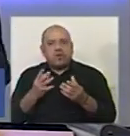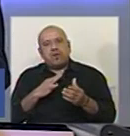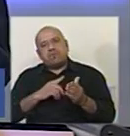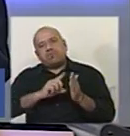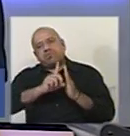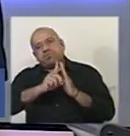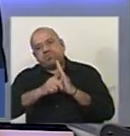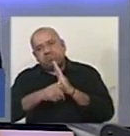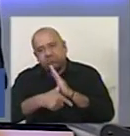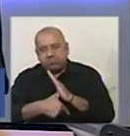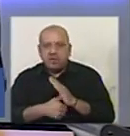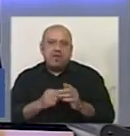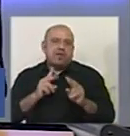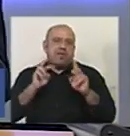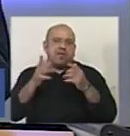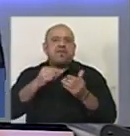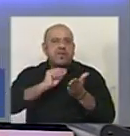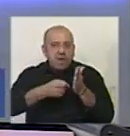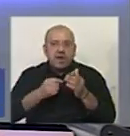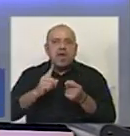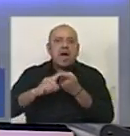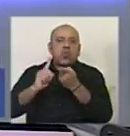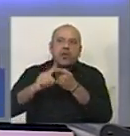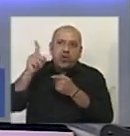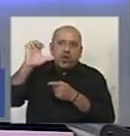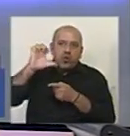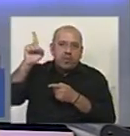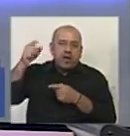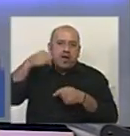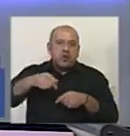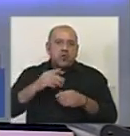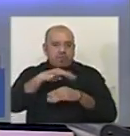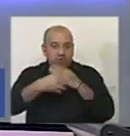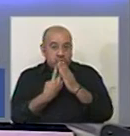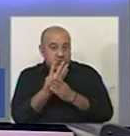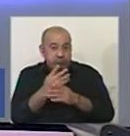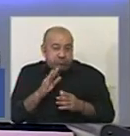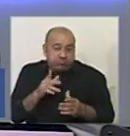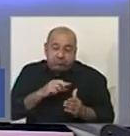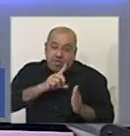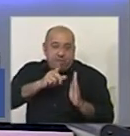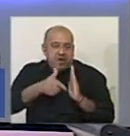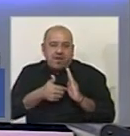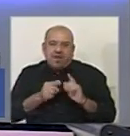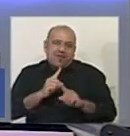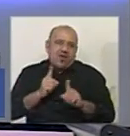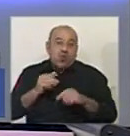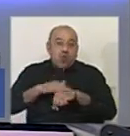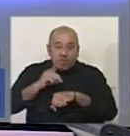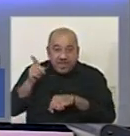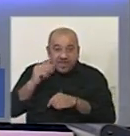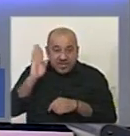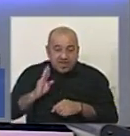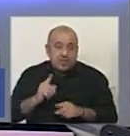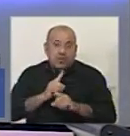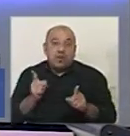que ahora decir, como dice que no al Acuerdo de París, no lo vamos a hacer, suena un poco artificial. De todos modos, hay que